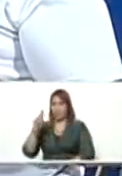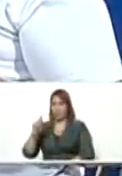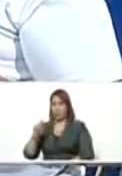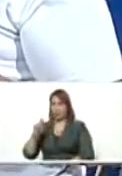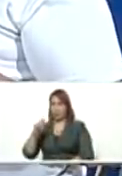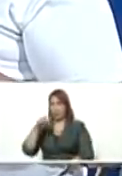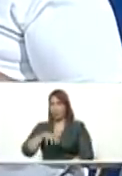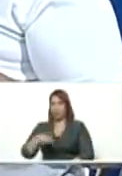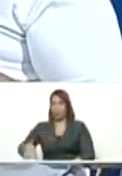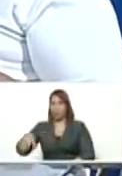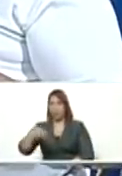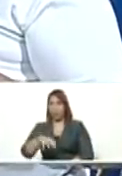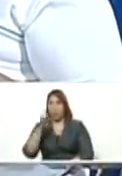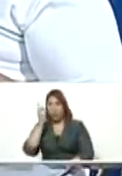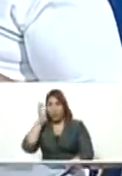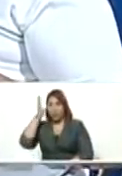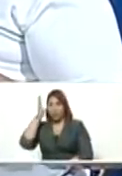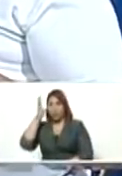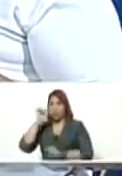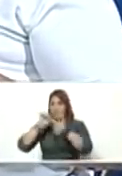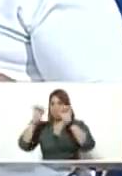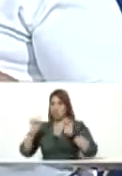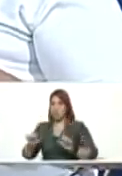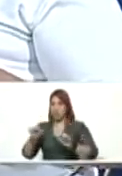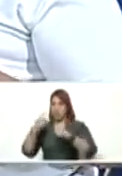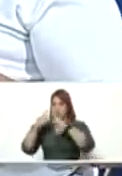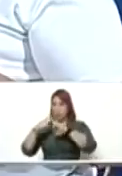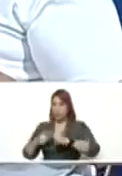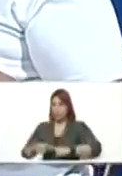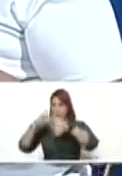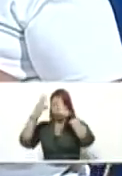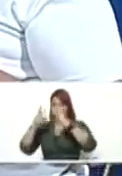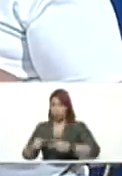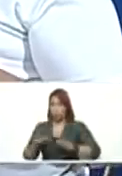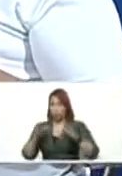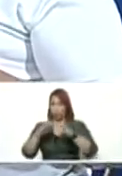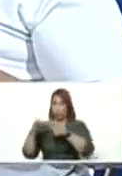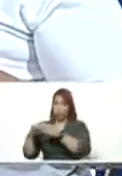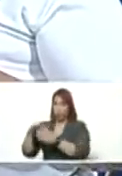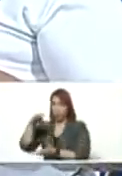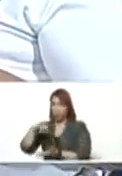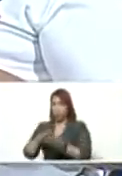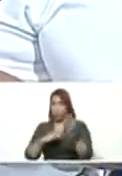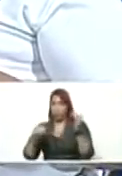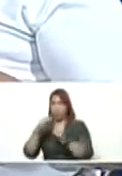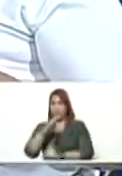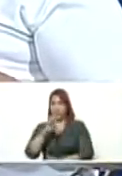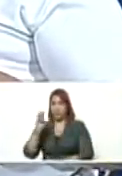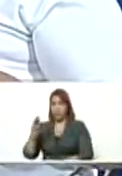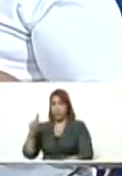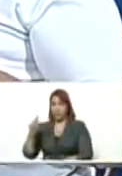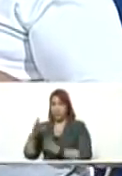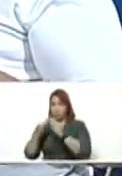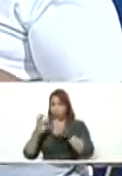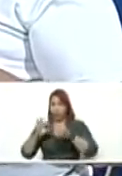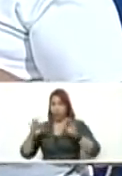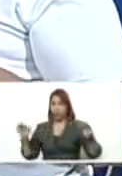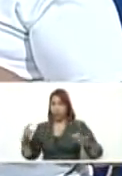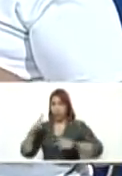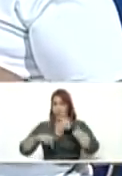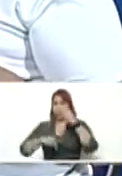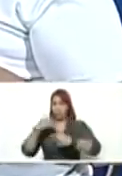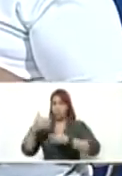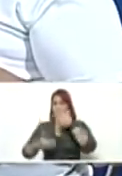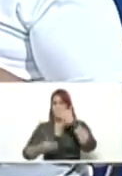sector. Crear un sistema estadístico productivo como organización del Estado Mayor de los CPT de todas las cadenas productivas y avanzar con